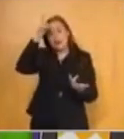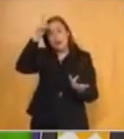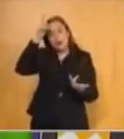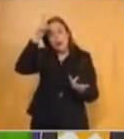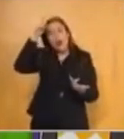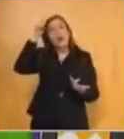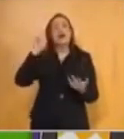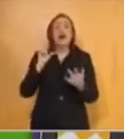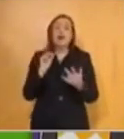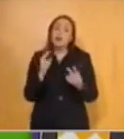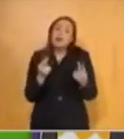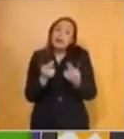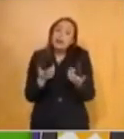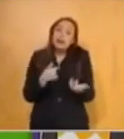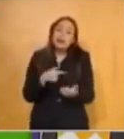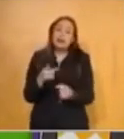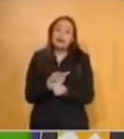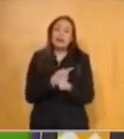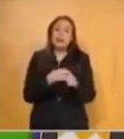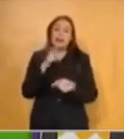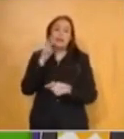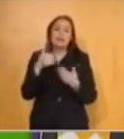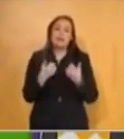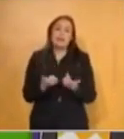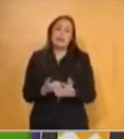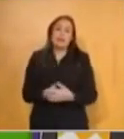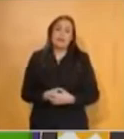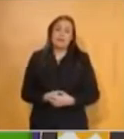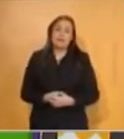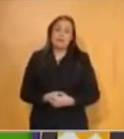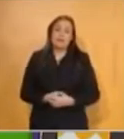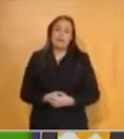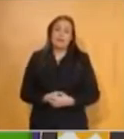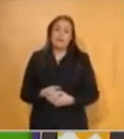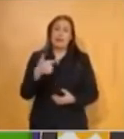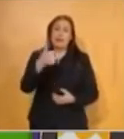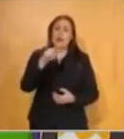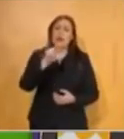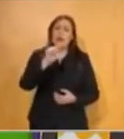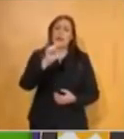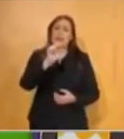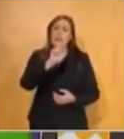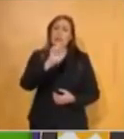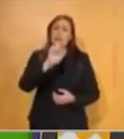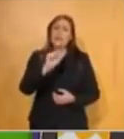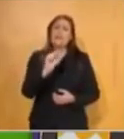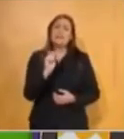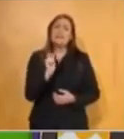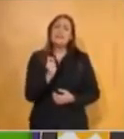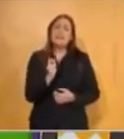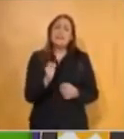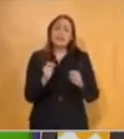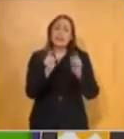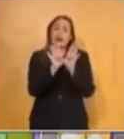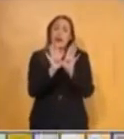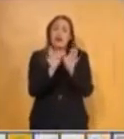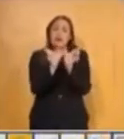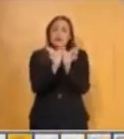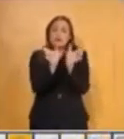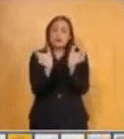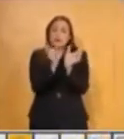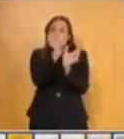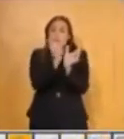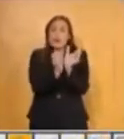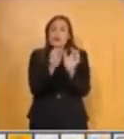imagen. Gutters, dijimos que son los espacios que dividen los paneles, pero esto depende del diseño